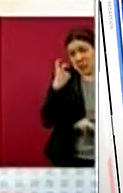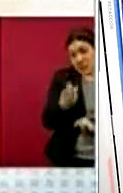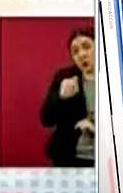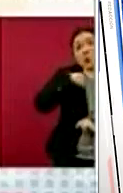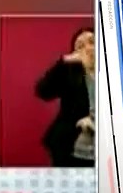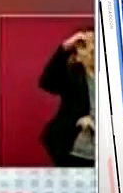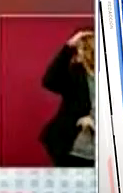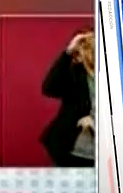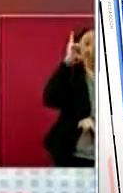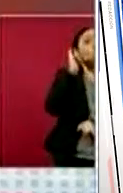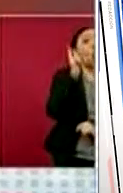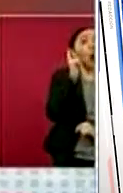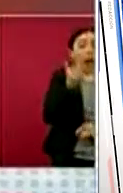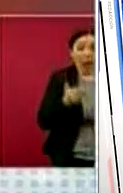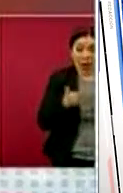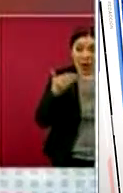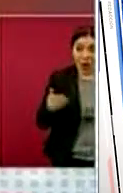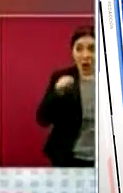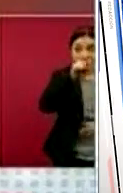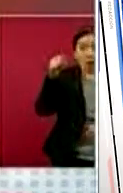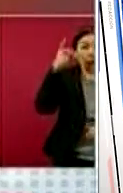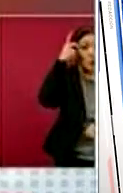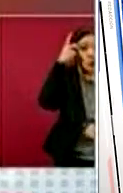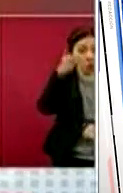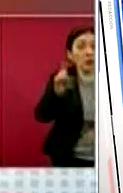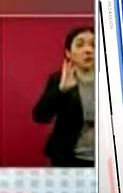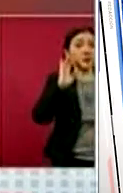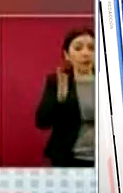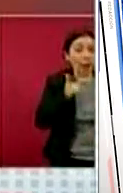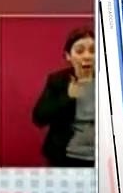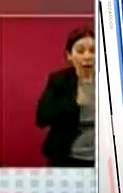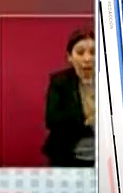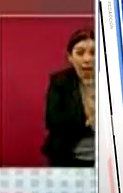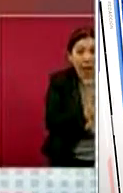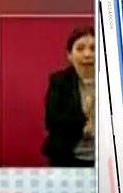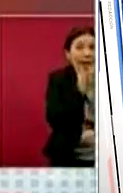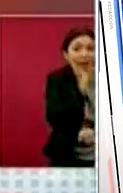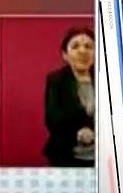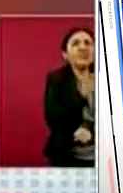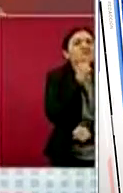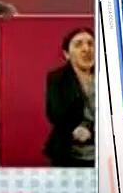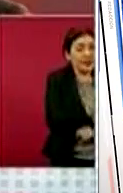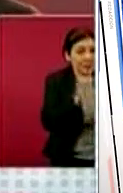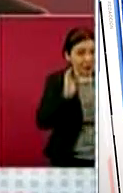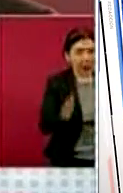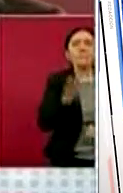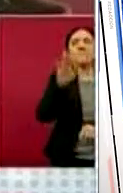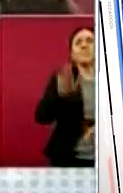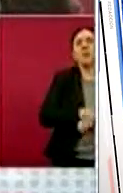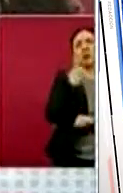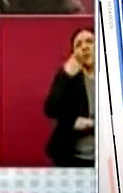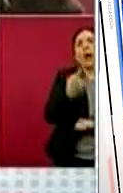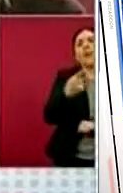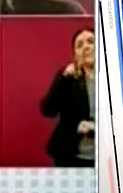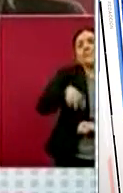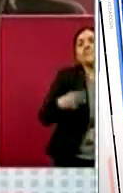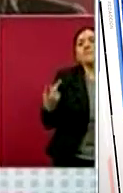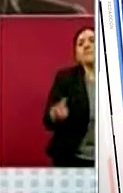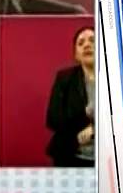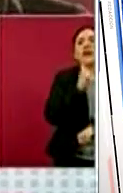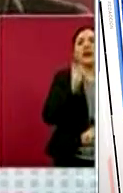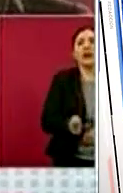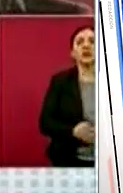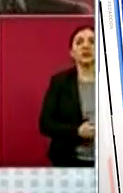experiencia. Como se ha señalado, por ejemplo, aparte del caso de Panamá, el hecho de mandar a una